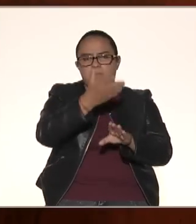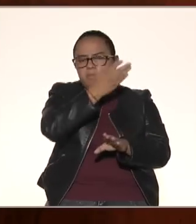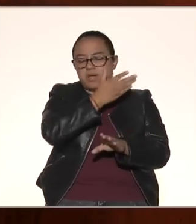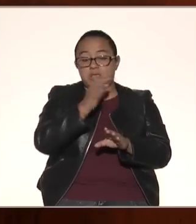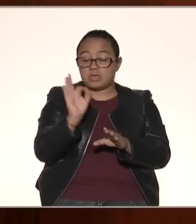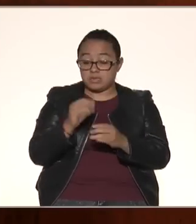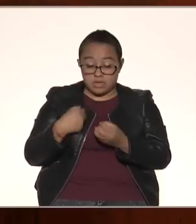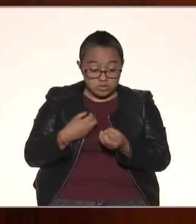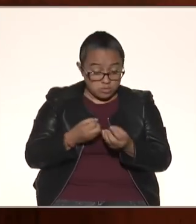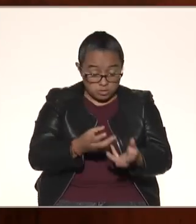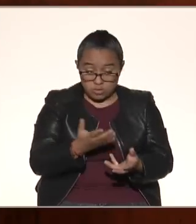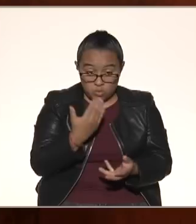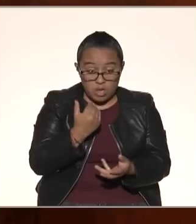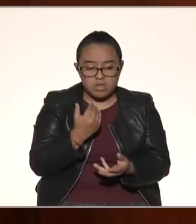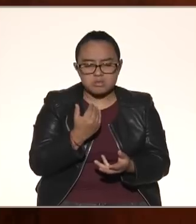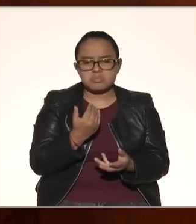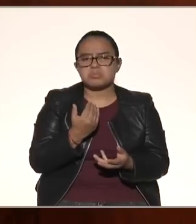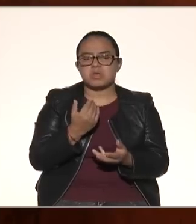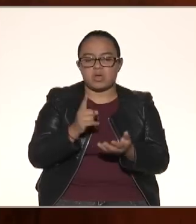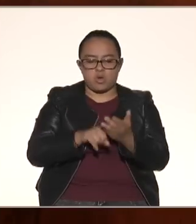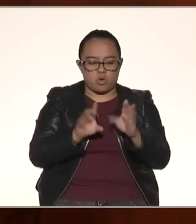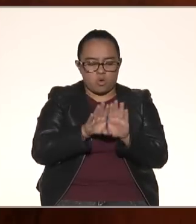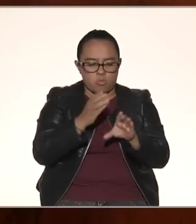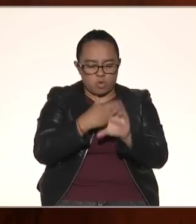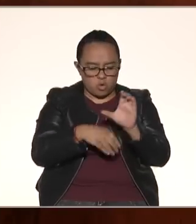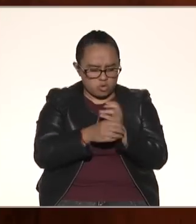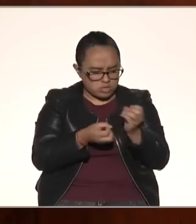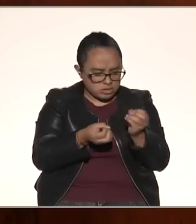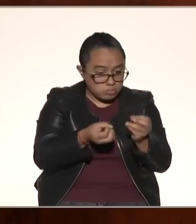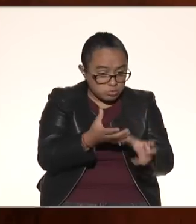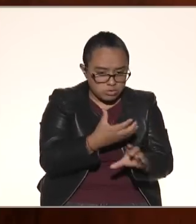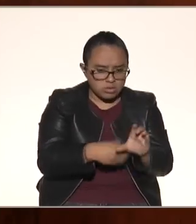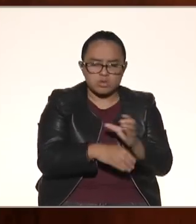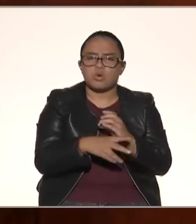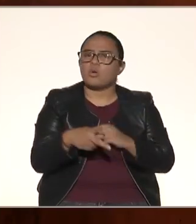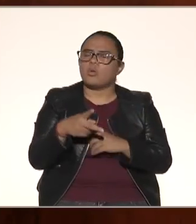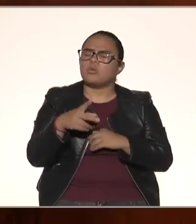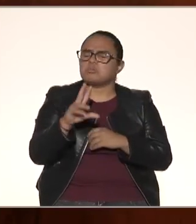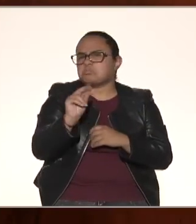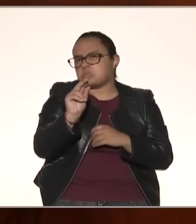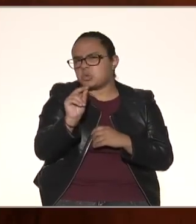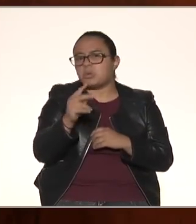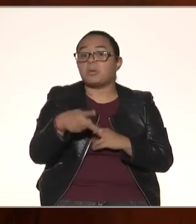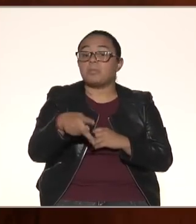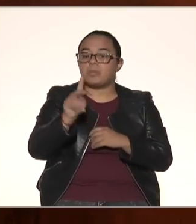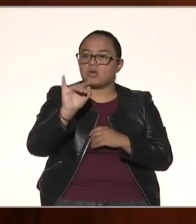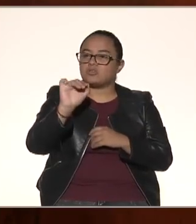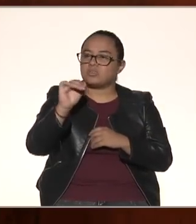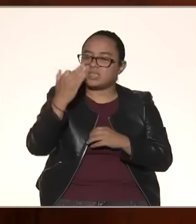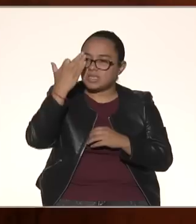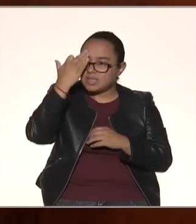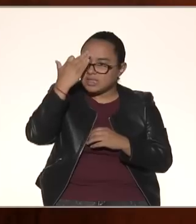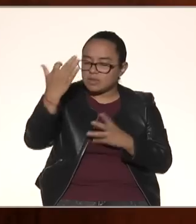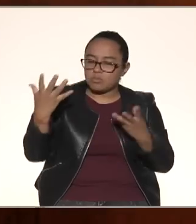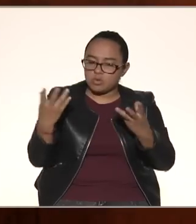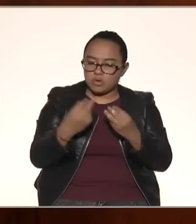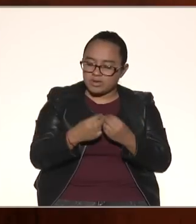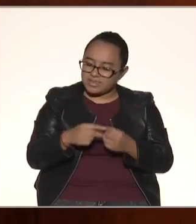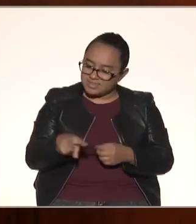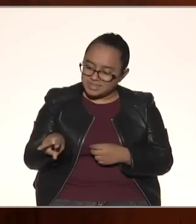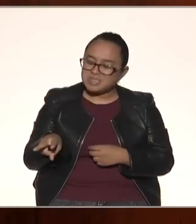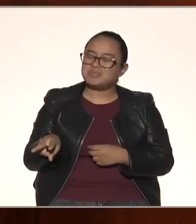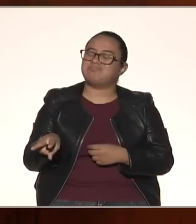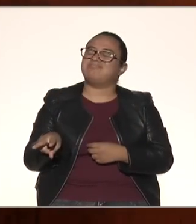daba esos detalles físicos, pero sí esos momentos, o sea, de pronto voltear y que